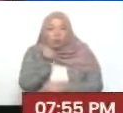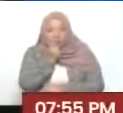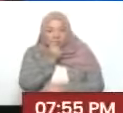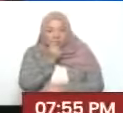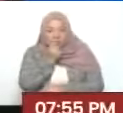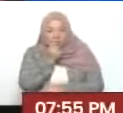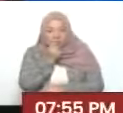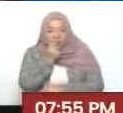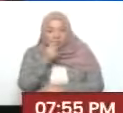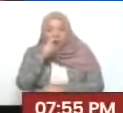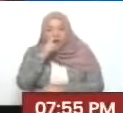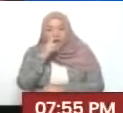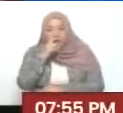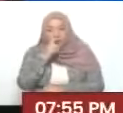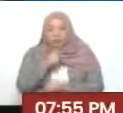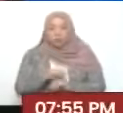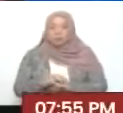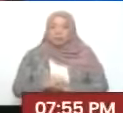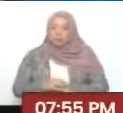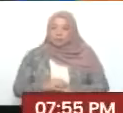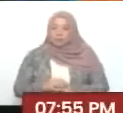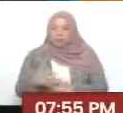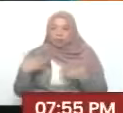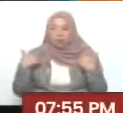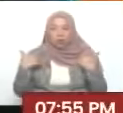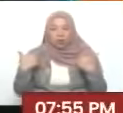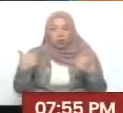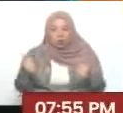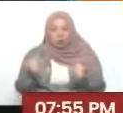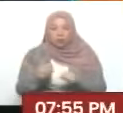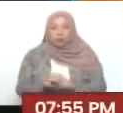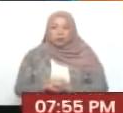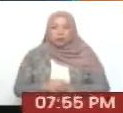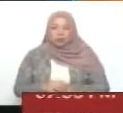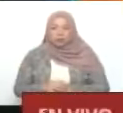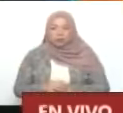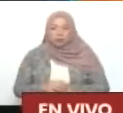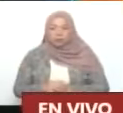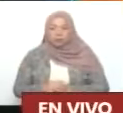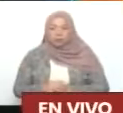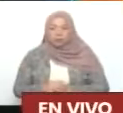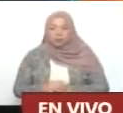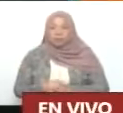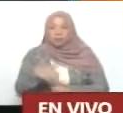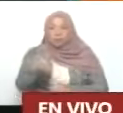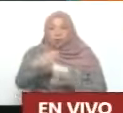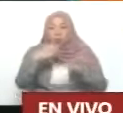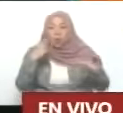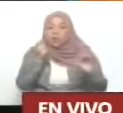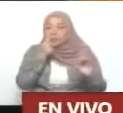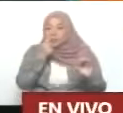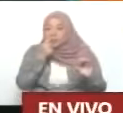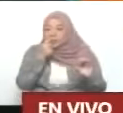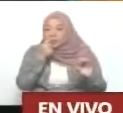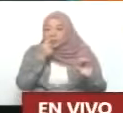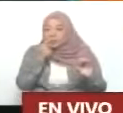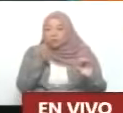de Nicolai. Salud. Mira, aquí le pones pepinillo, le